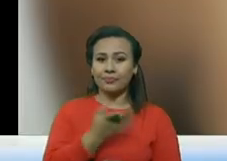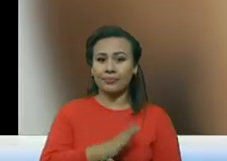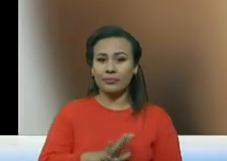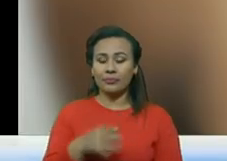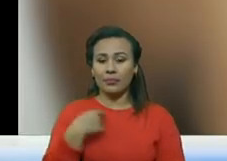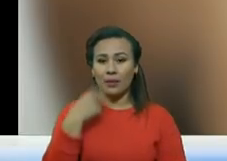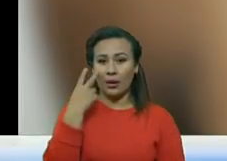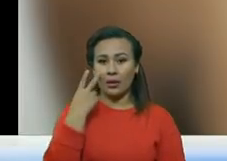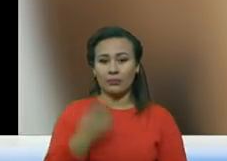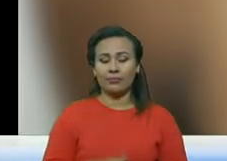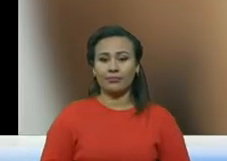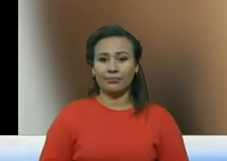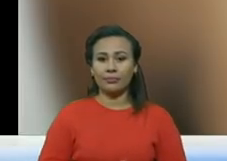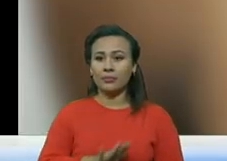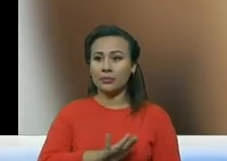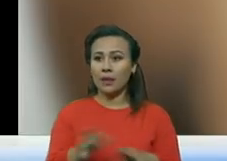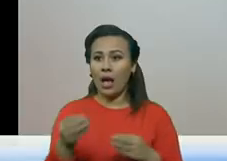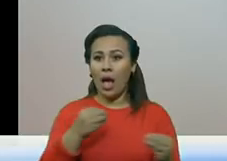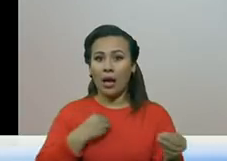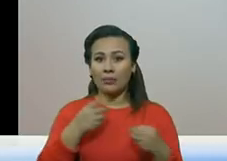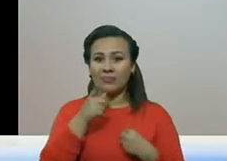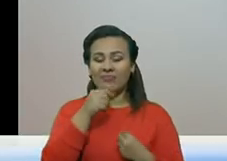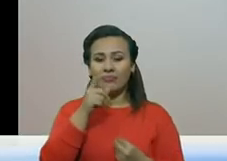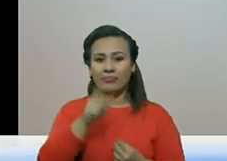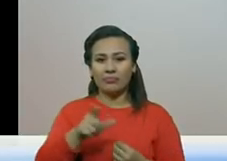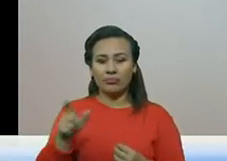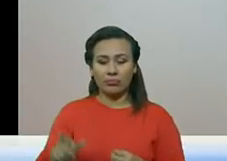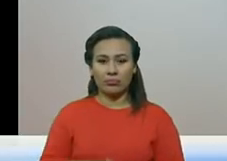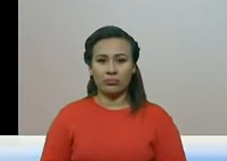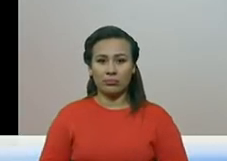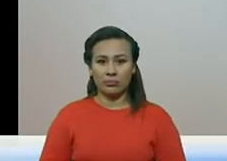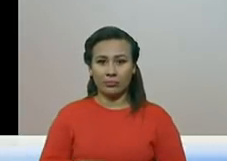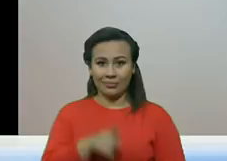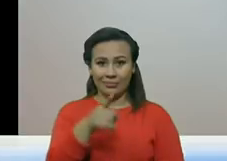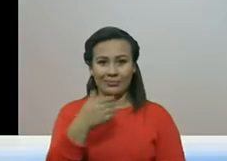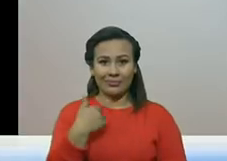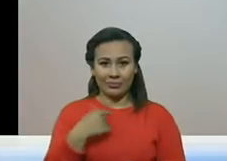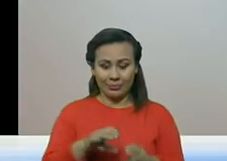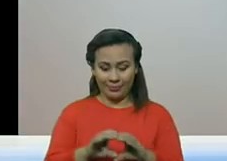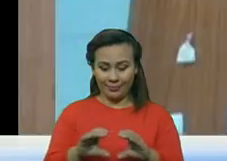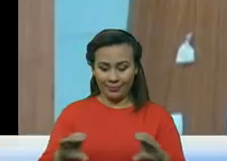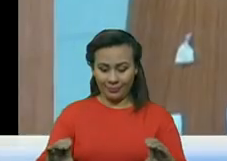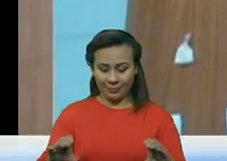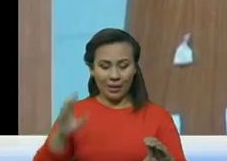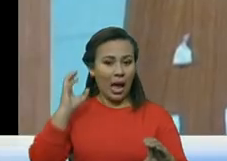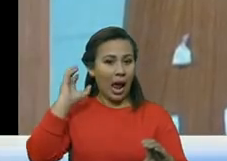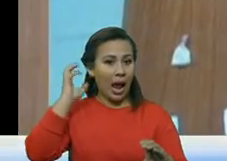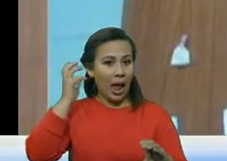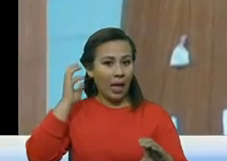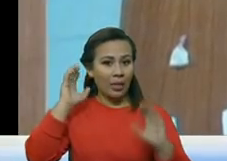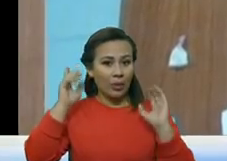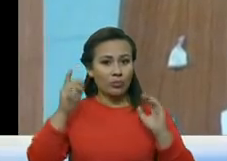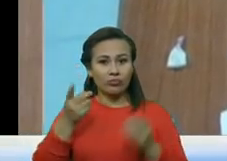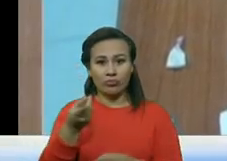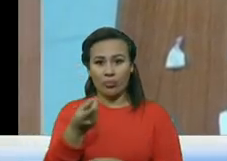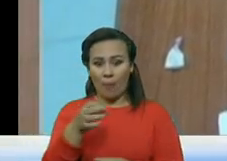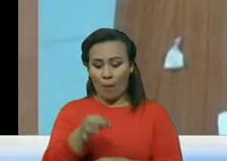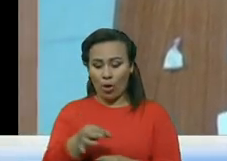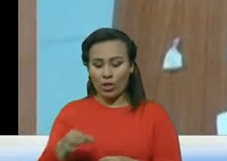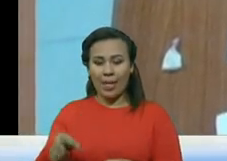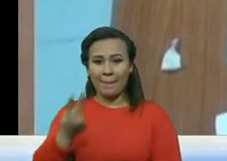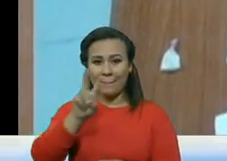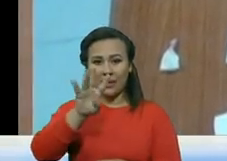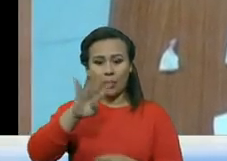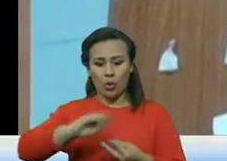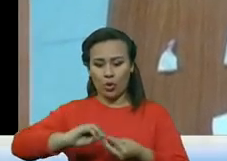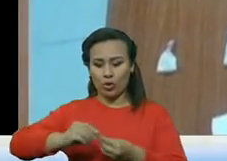toda. Según el parte policial, a los detenidos se les encontró la radio del vehículo, monedas y